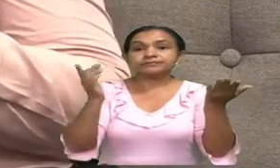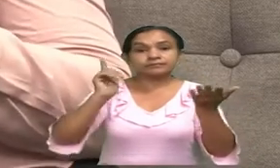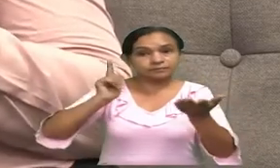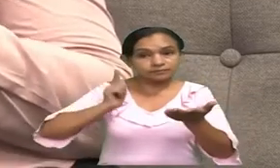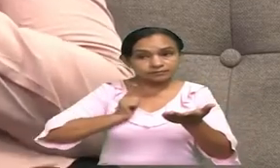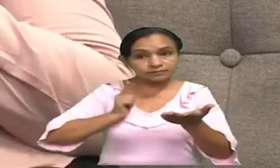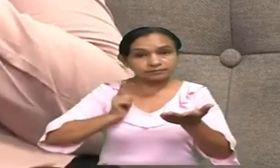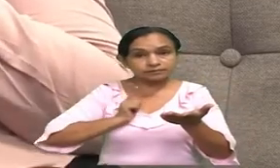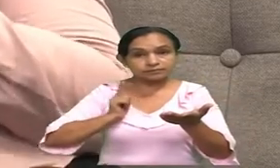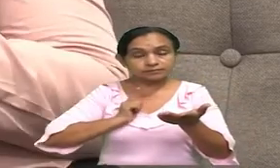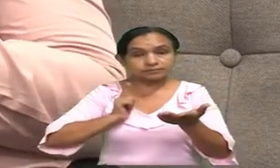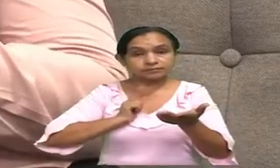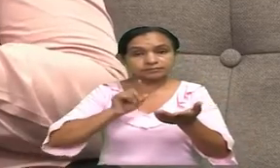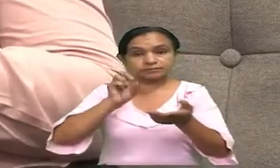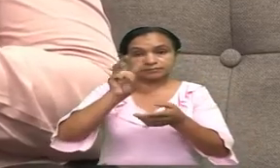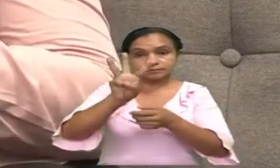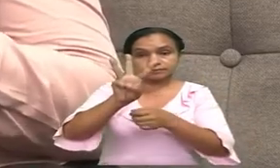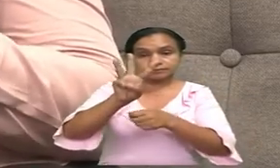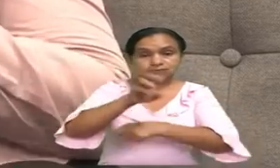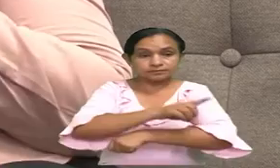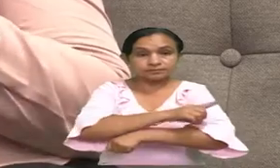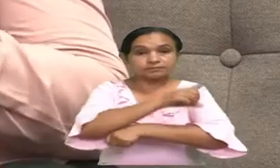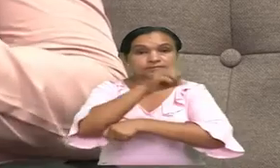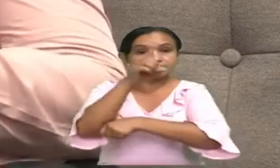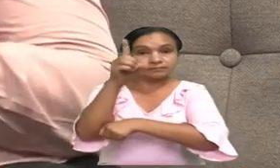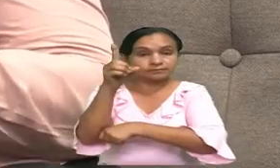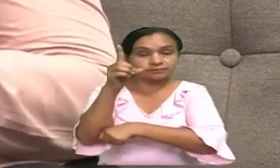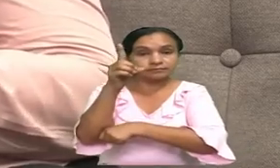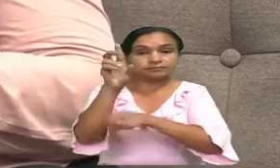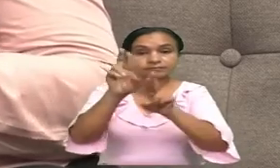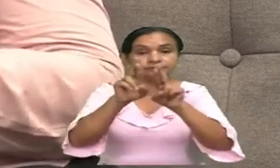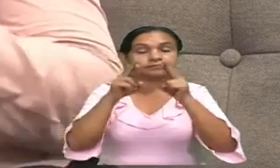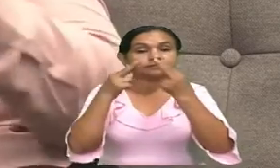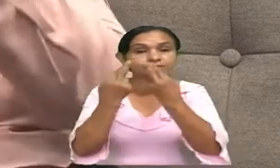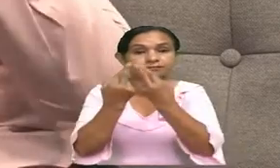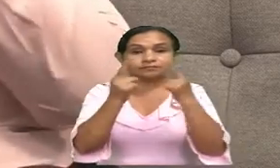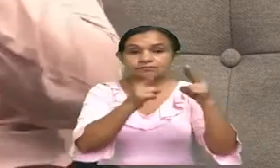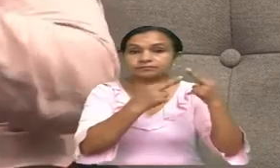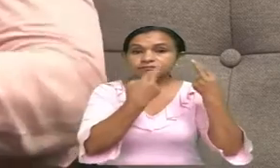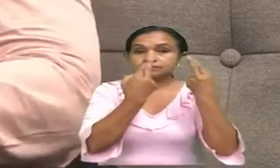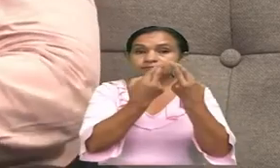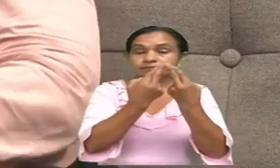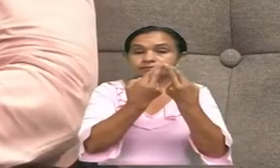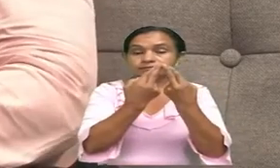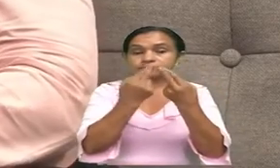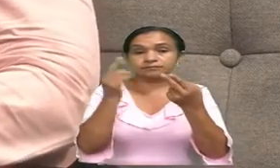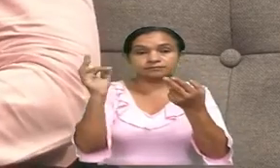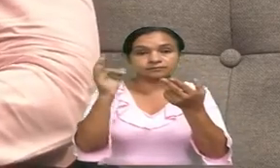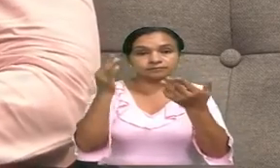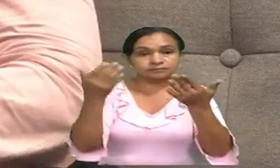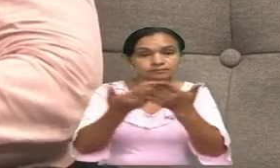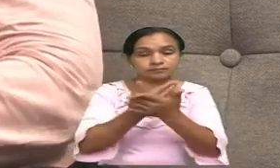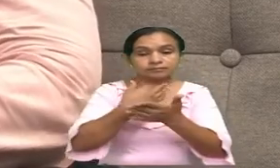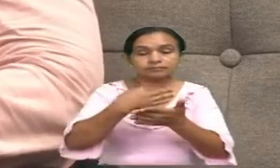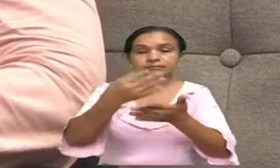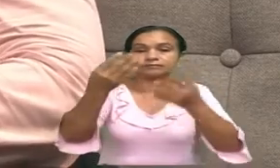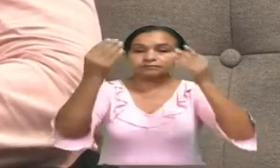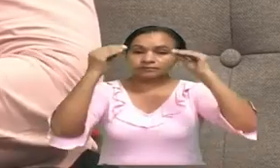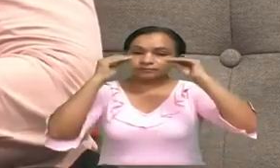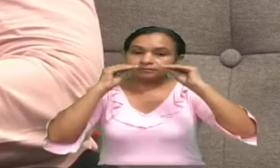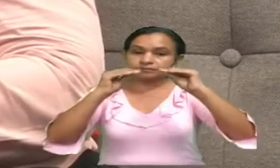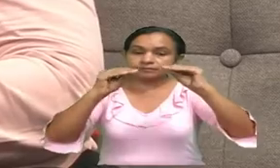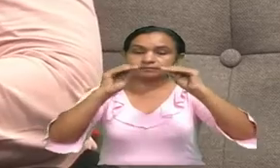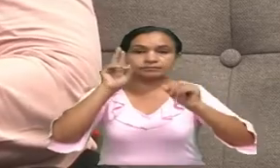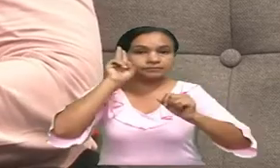obtener de 3 días de encuentro las líneas estratégicas para la educación